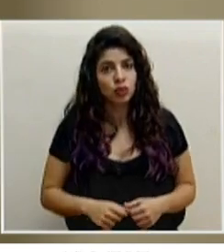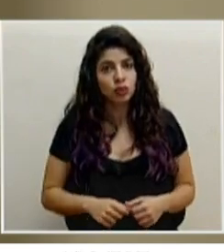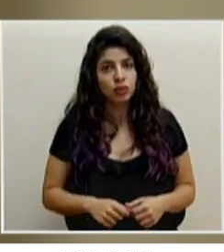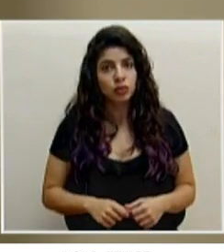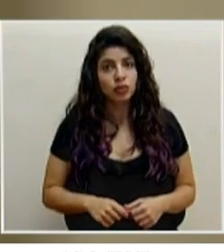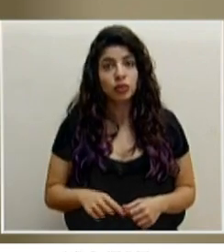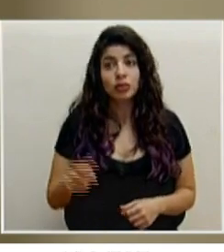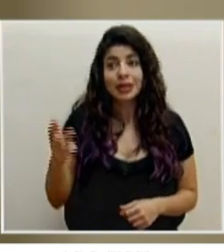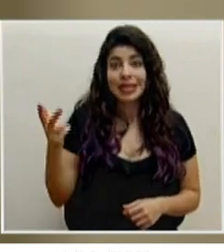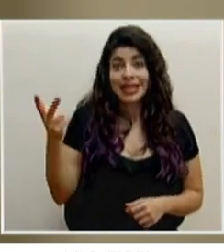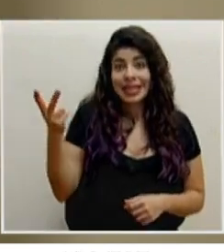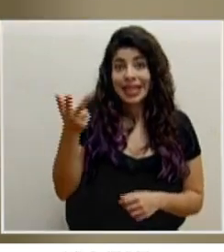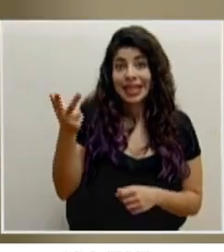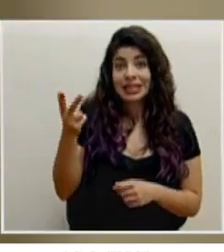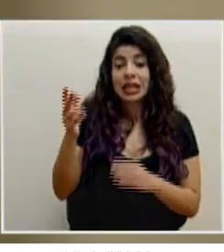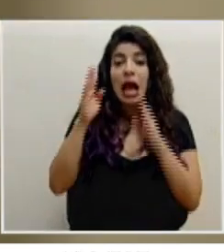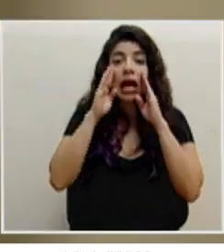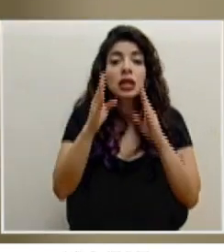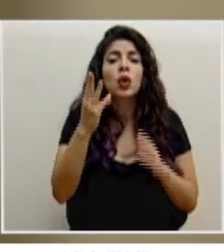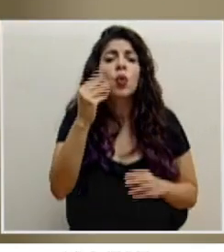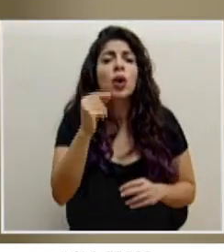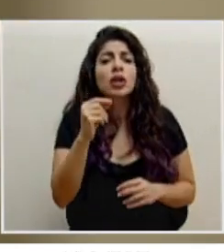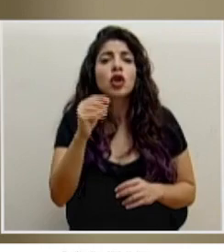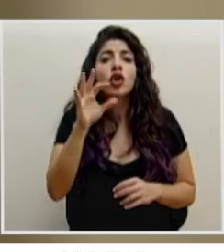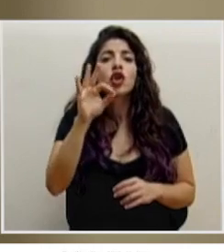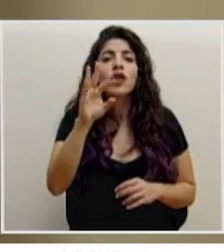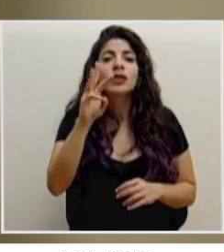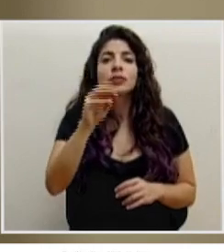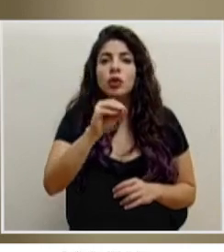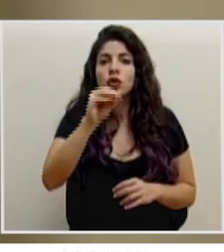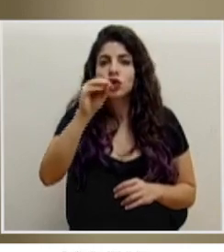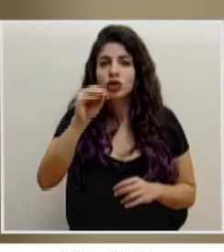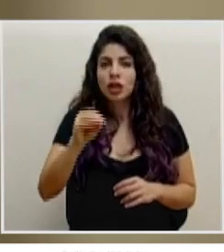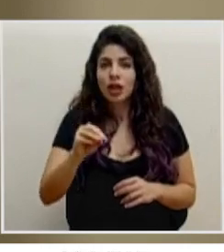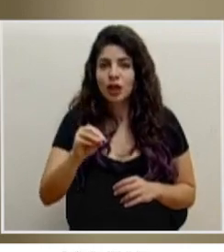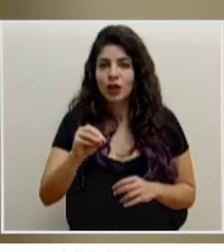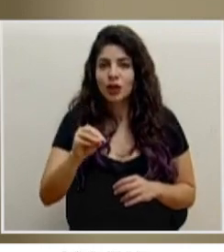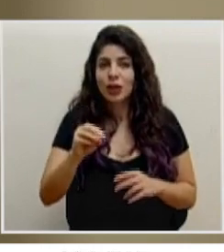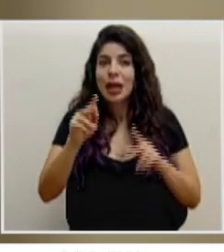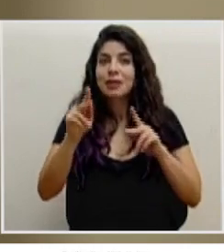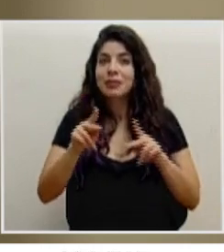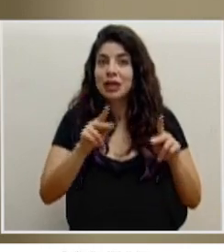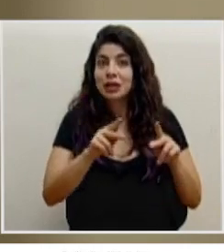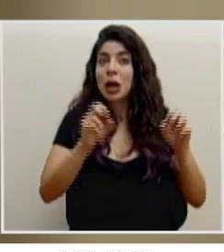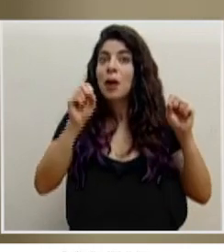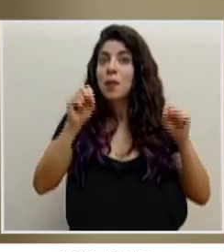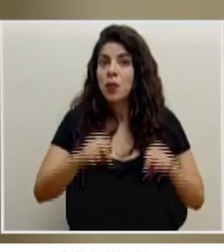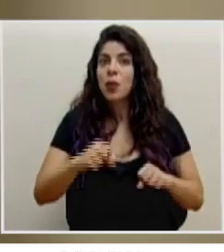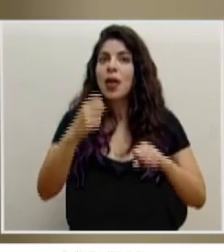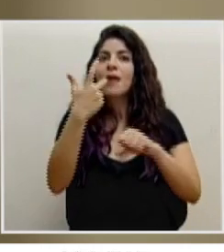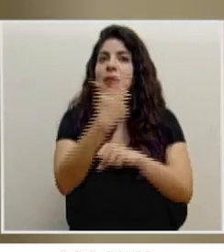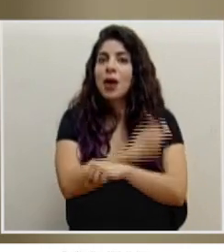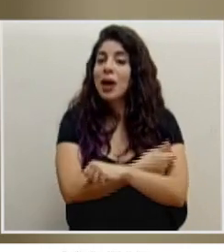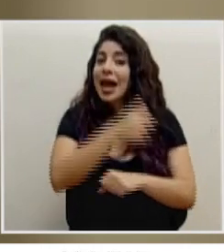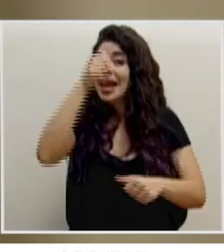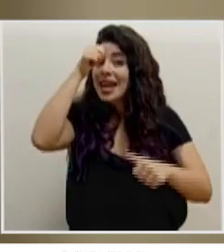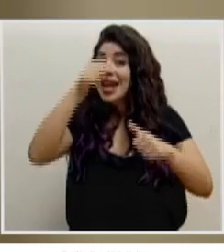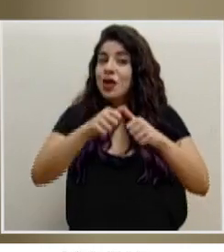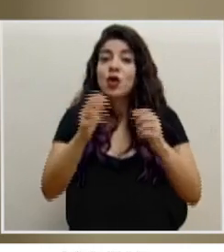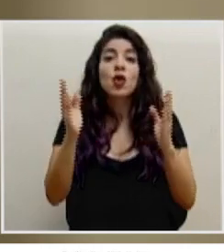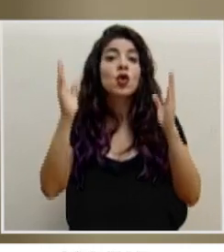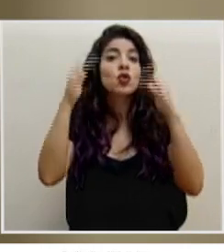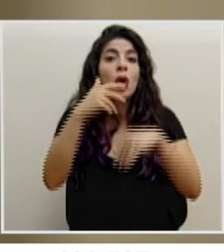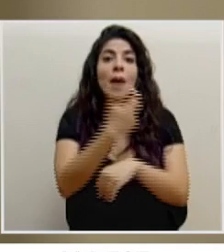Eso lo que cubre es un 96% de la población que se puede vacunar, que es sujeta a vacunación. Recordemos que no hay